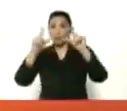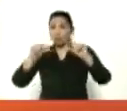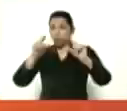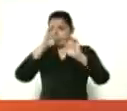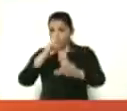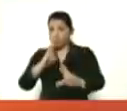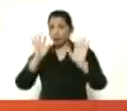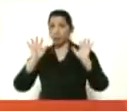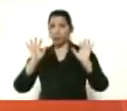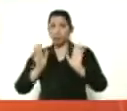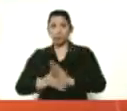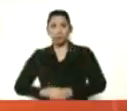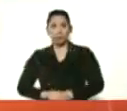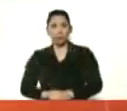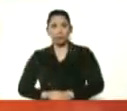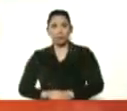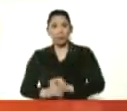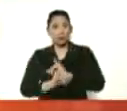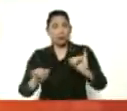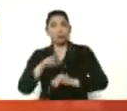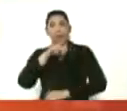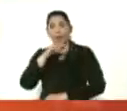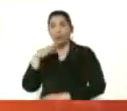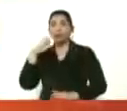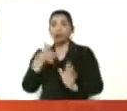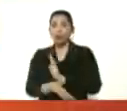respetados. Ya vamos a hablar de eso.